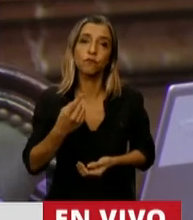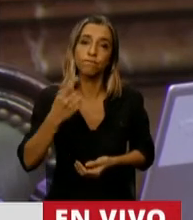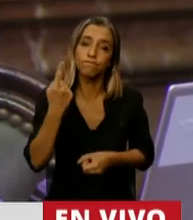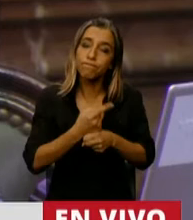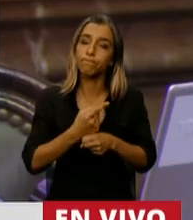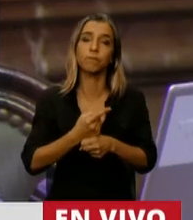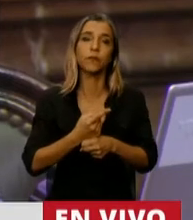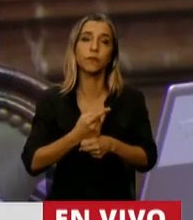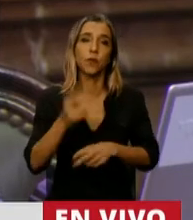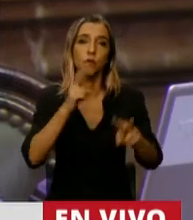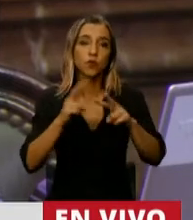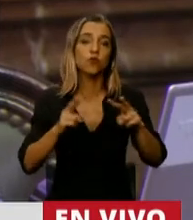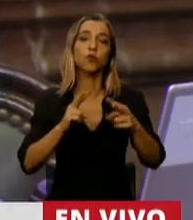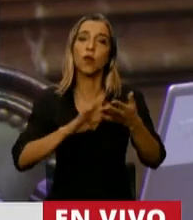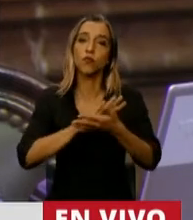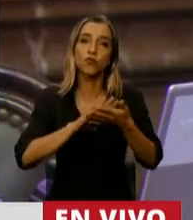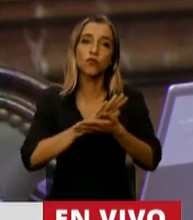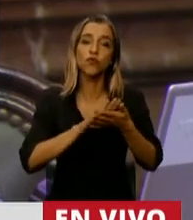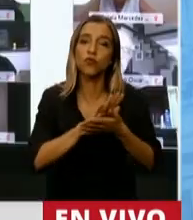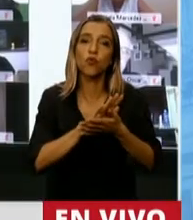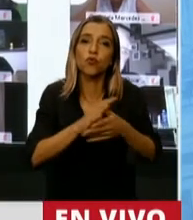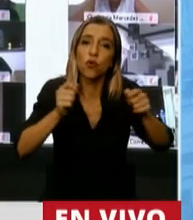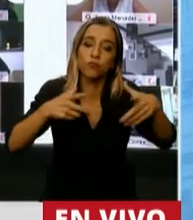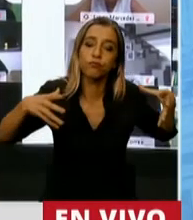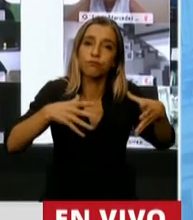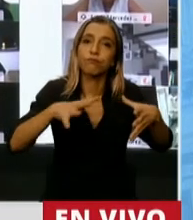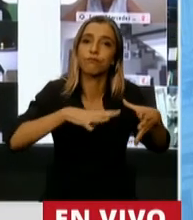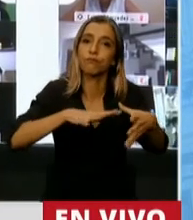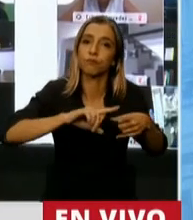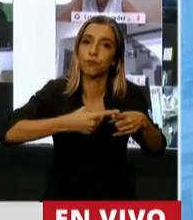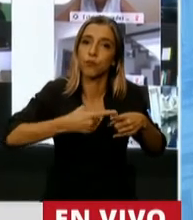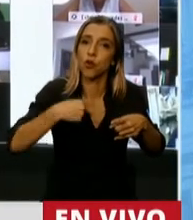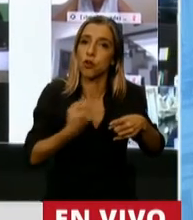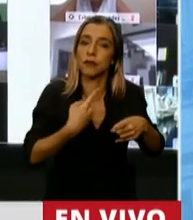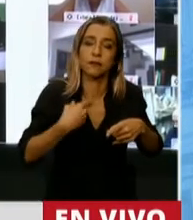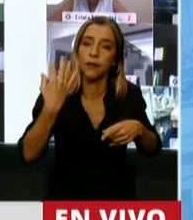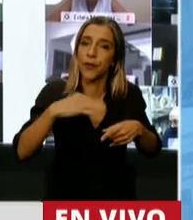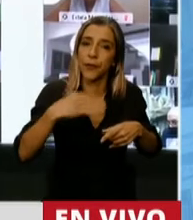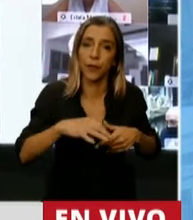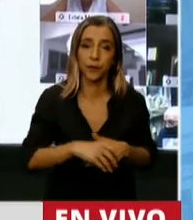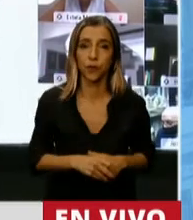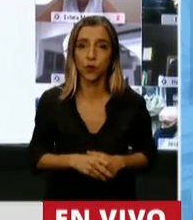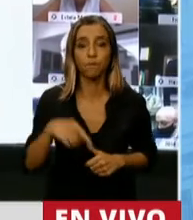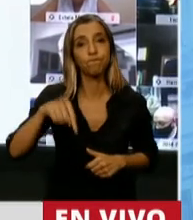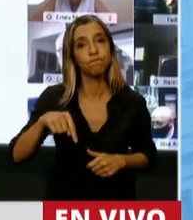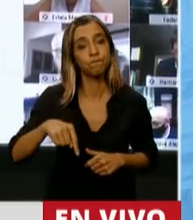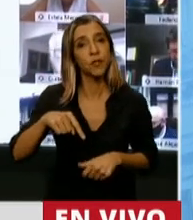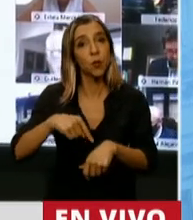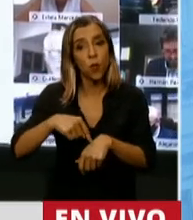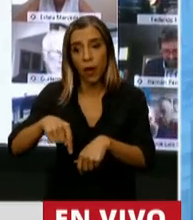estas cuestiones que tenemos como clase política. Estamos en una pobreza del